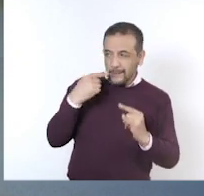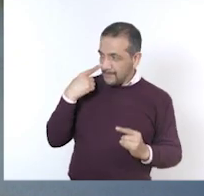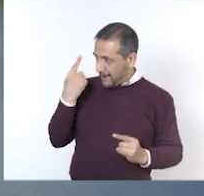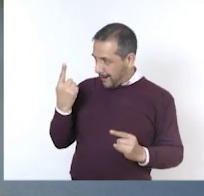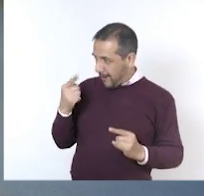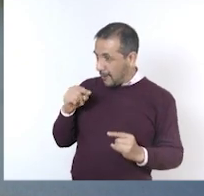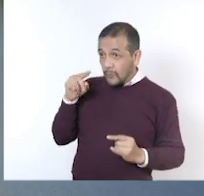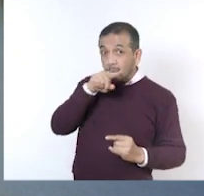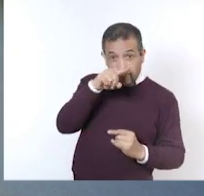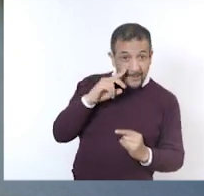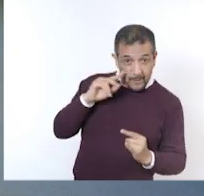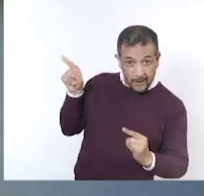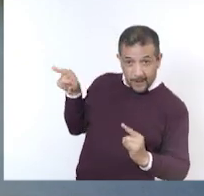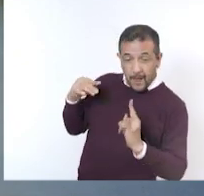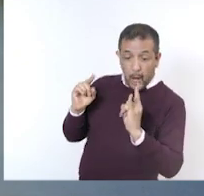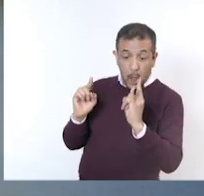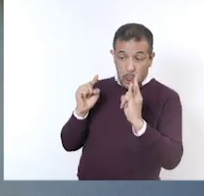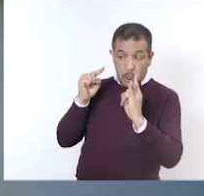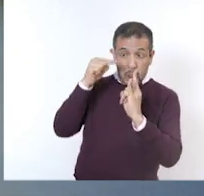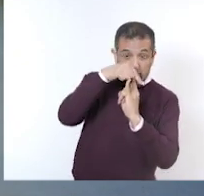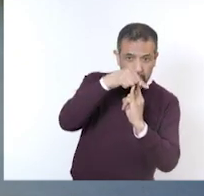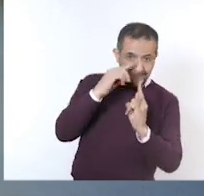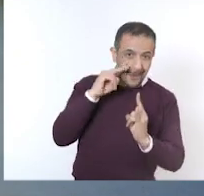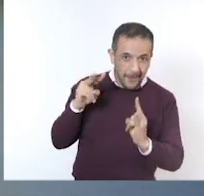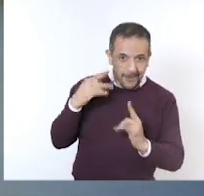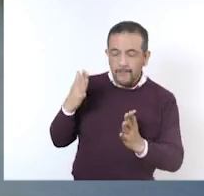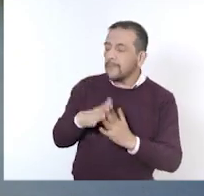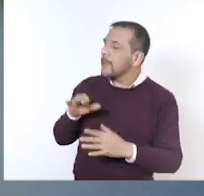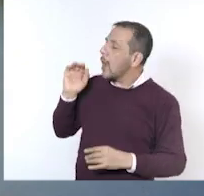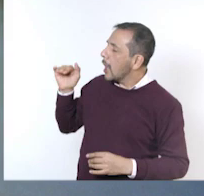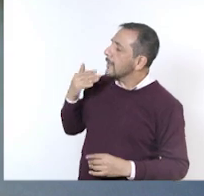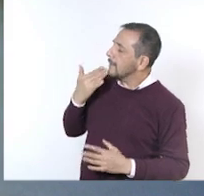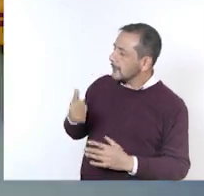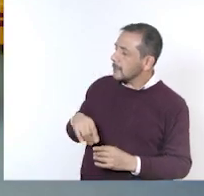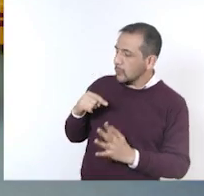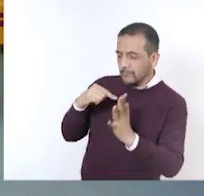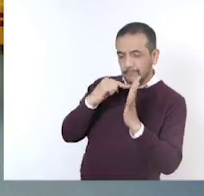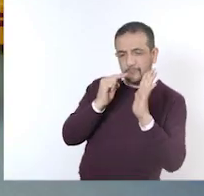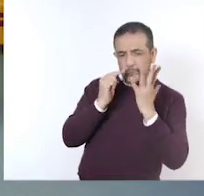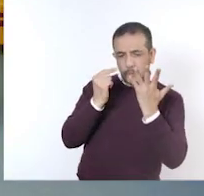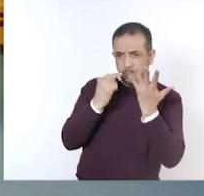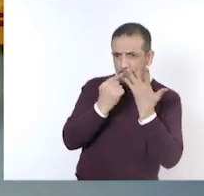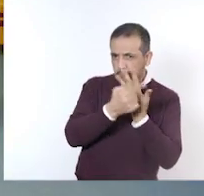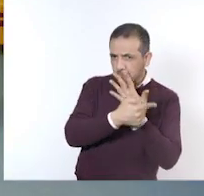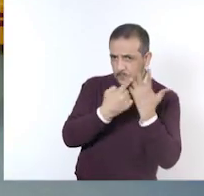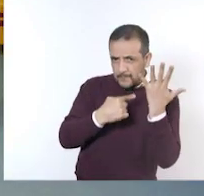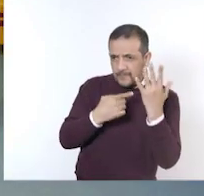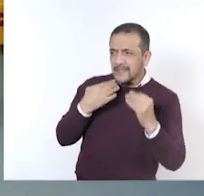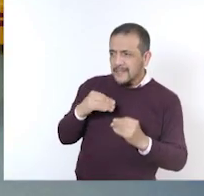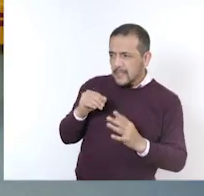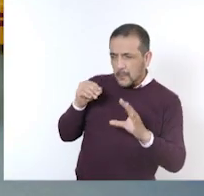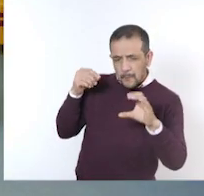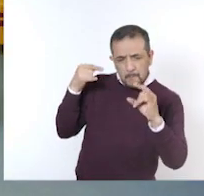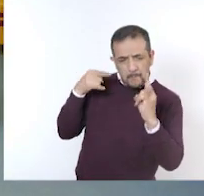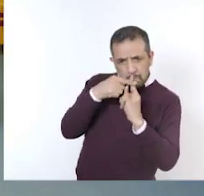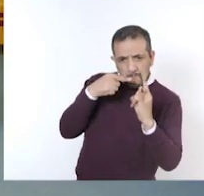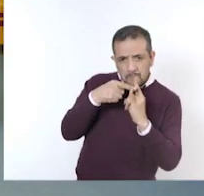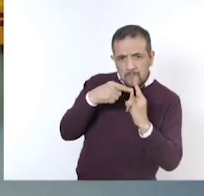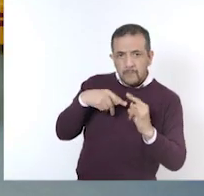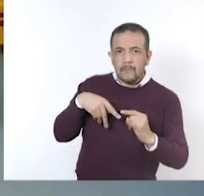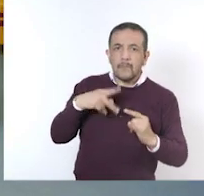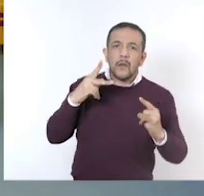¡Anotación! Y lo hizo por arriba, ¿vieron? 5. Muy bien. Oye, Jesús, hiciste tus 5 anotaciones, pero ¿qué crees? Mande,